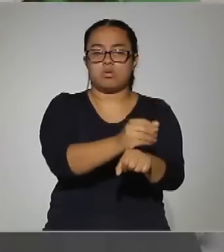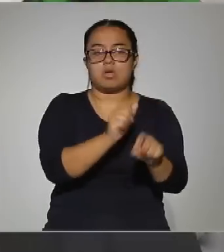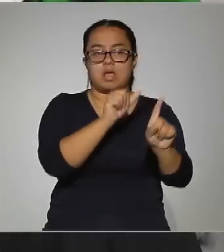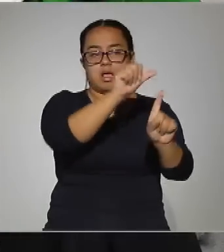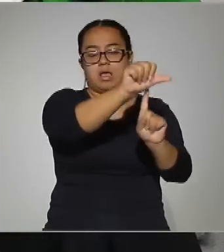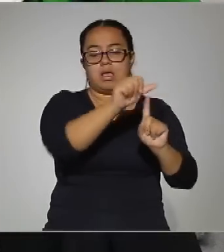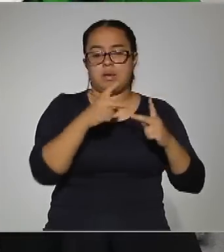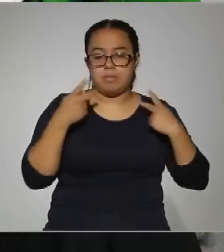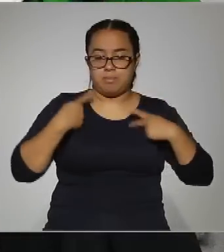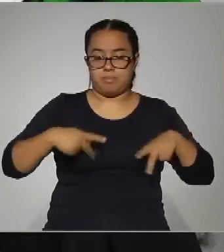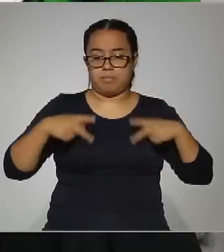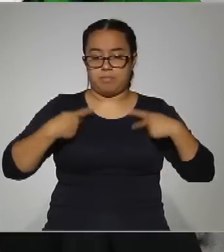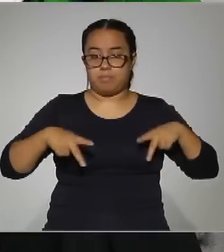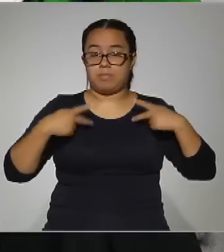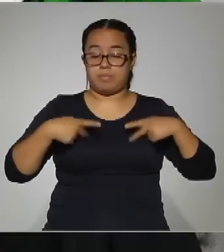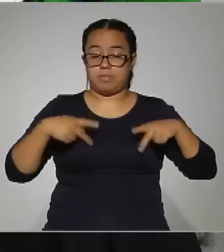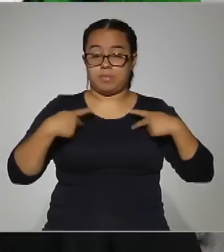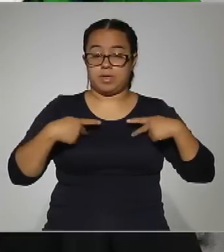otro es